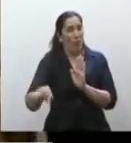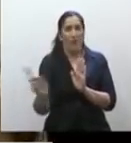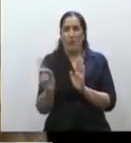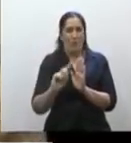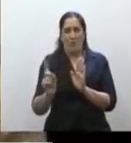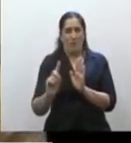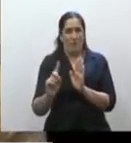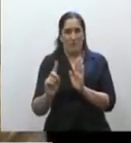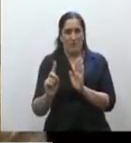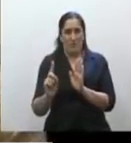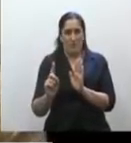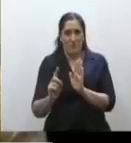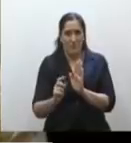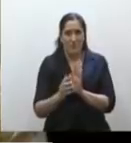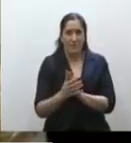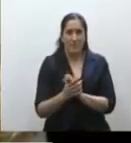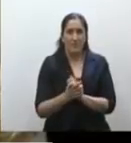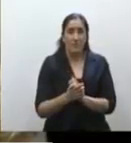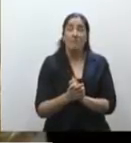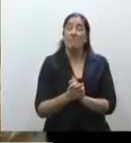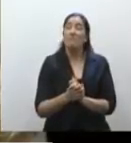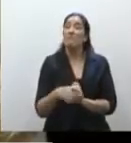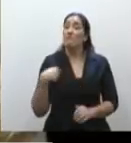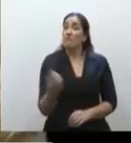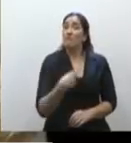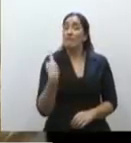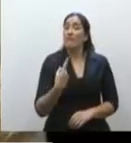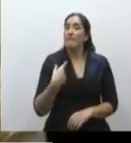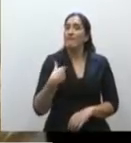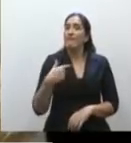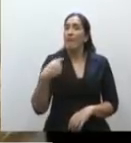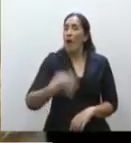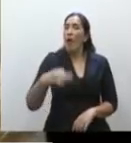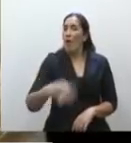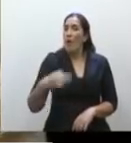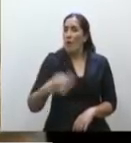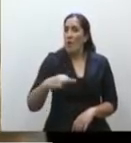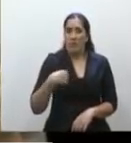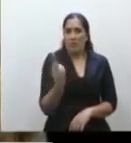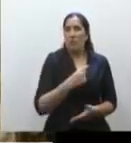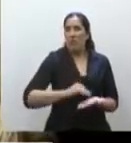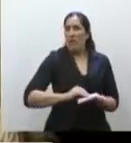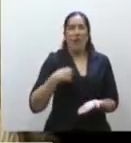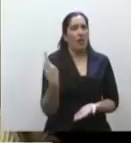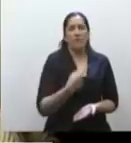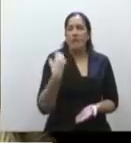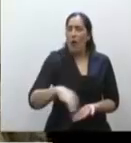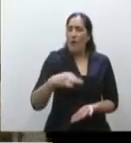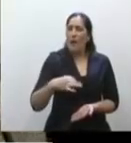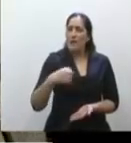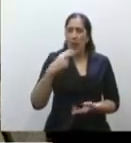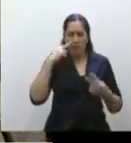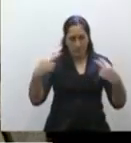Y creo que tenemos obligación como legisladores de construirnos un poco a